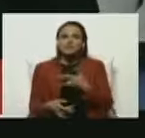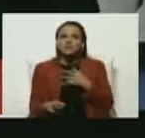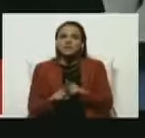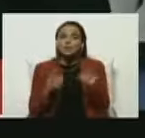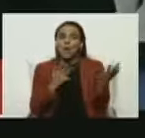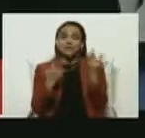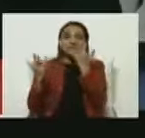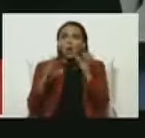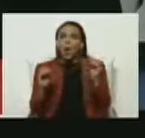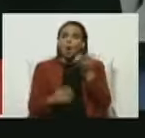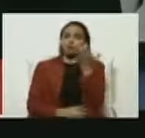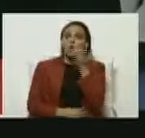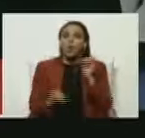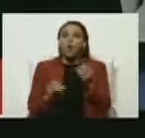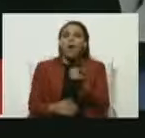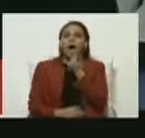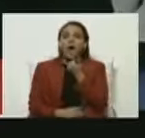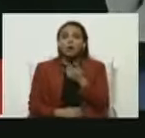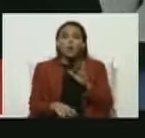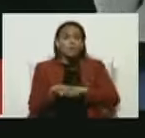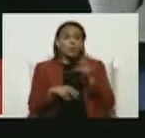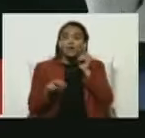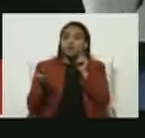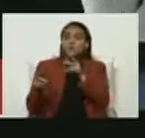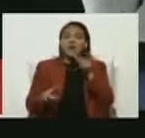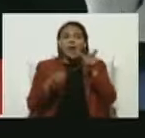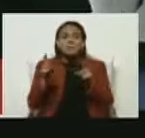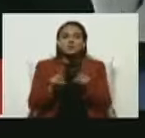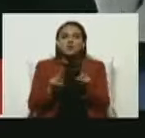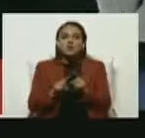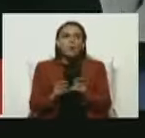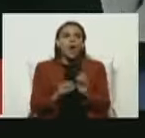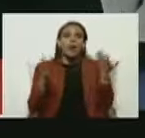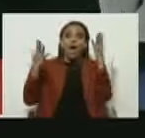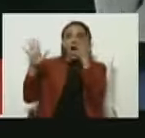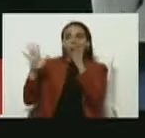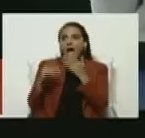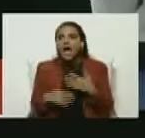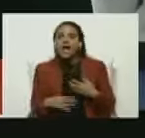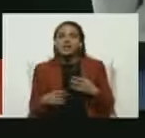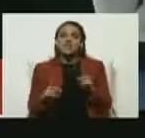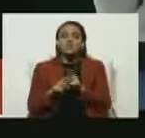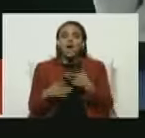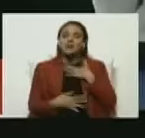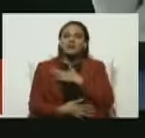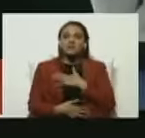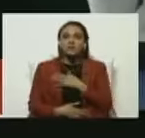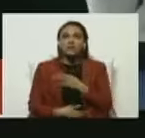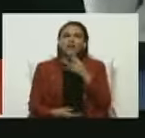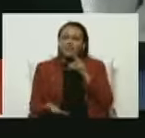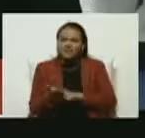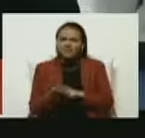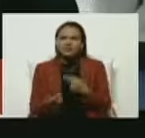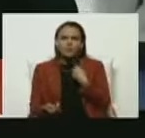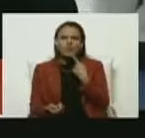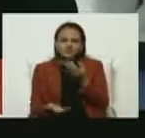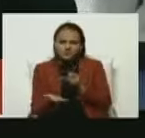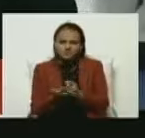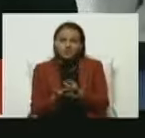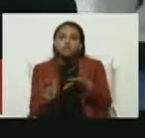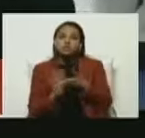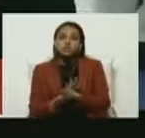Porque a cada rato pues el público ovacionando, aplaudiendo. Más que a mí, te voy a hacer un comentario sobre